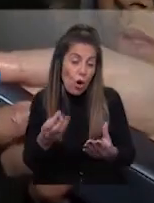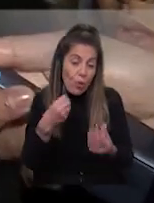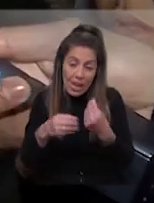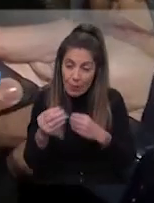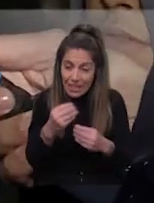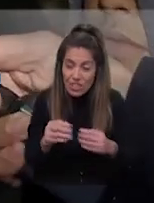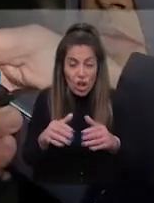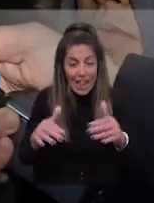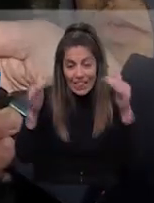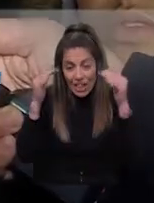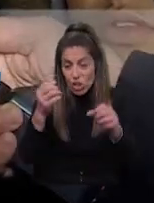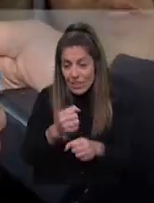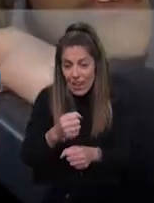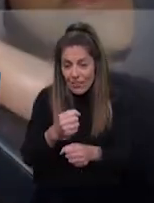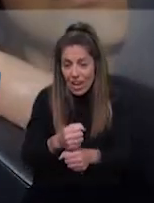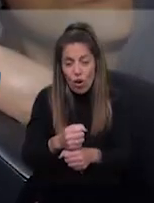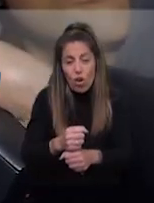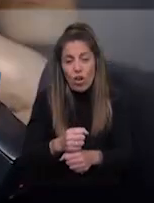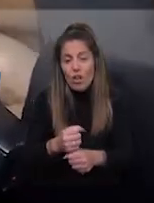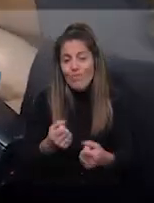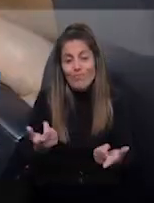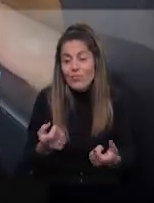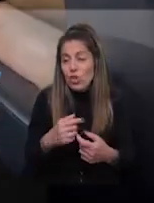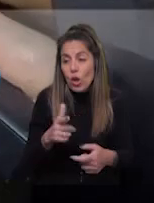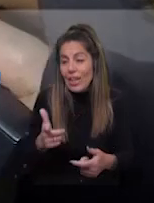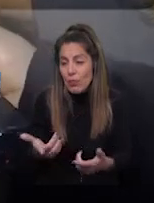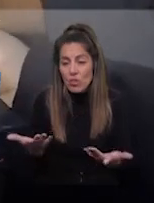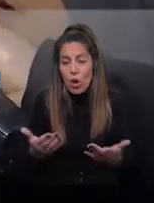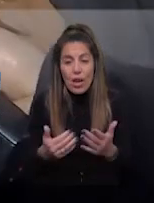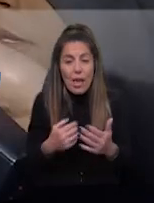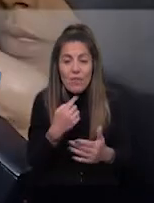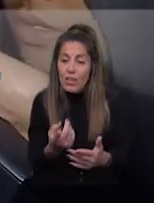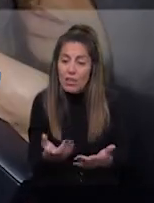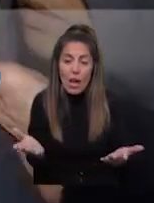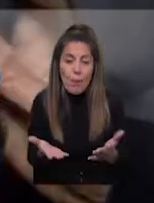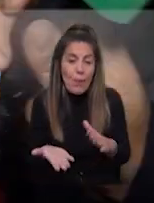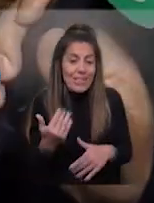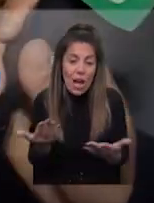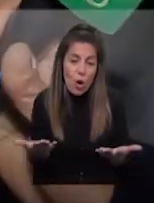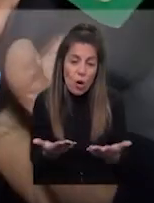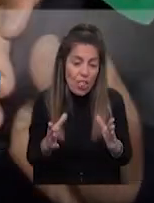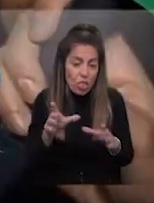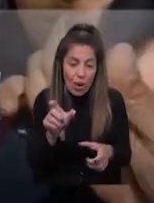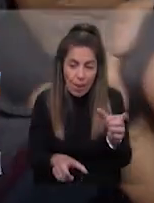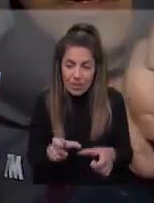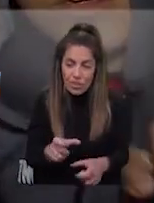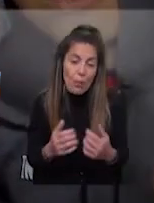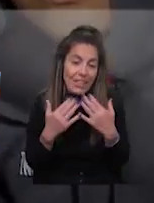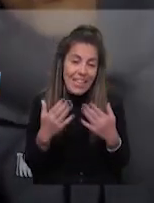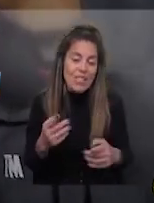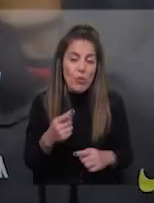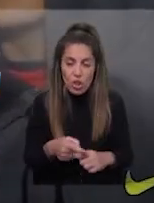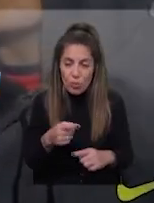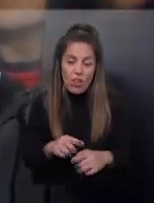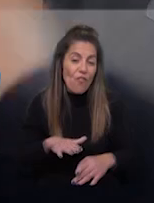alimentación, el techo, el trabajo, nos está siendo vulnerado y cada vez más en toda la población. Bueno, Hugo, te agradecemos mucho estos minutos, y